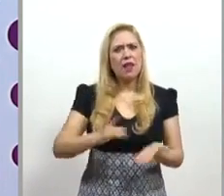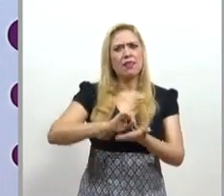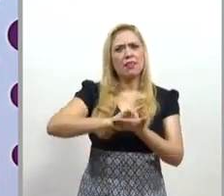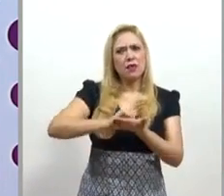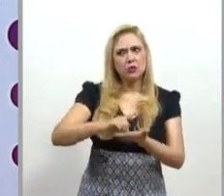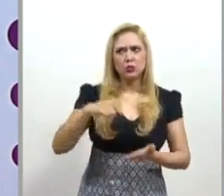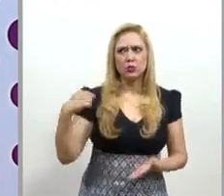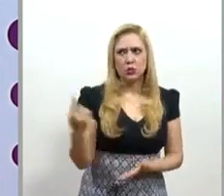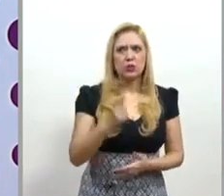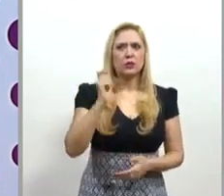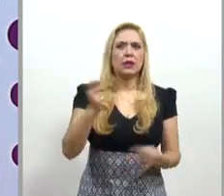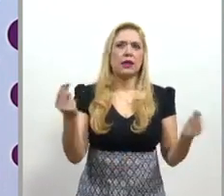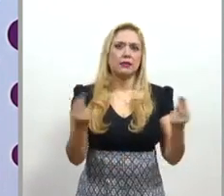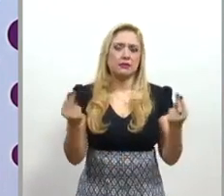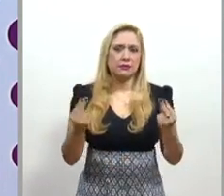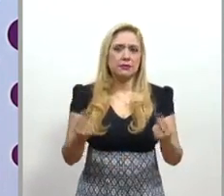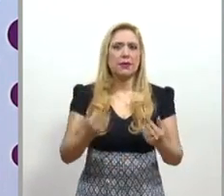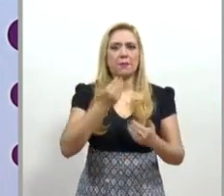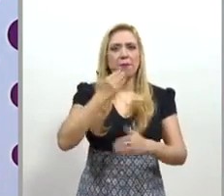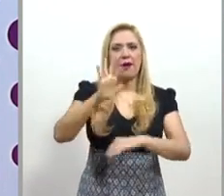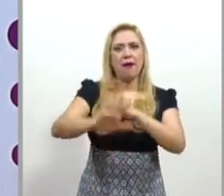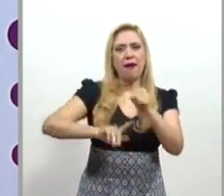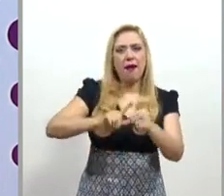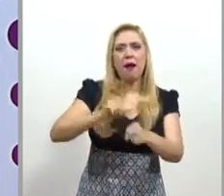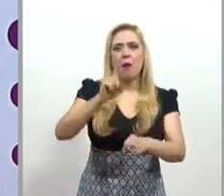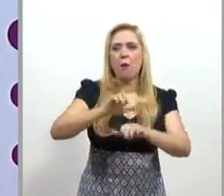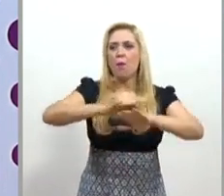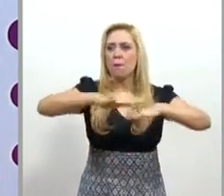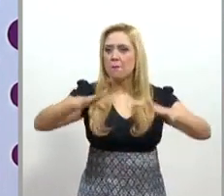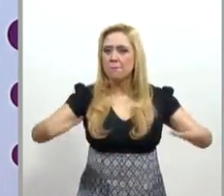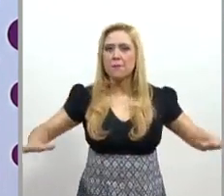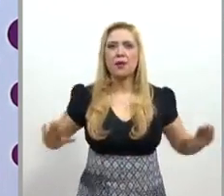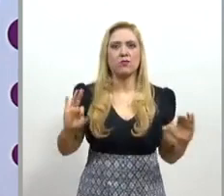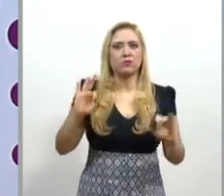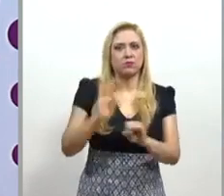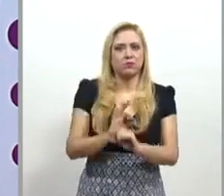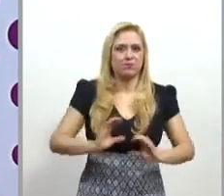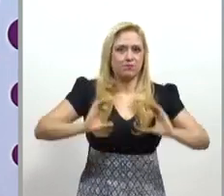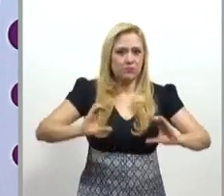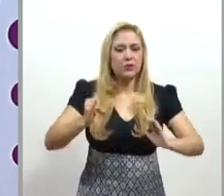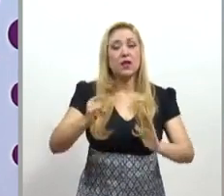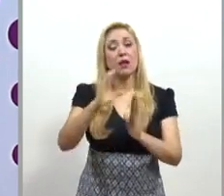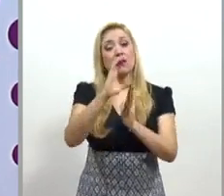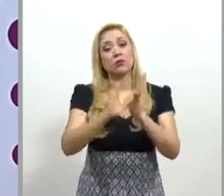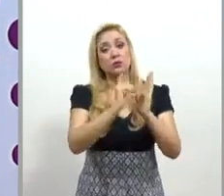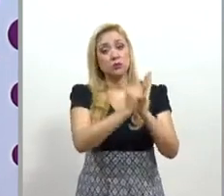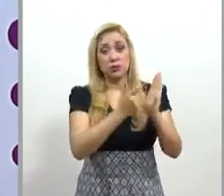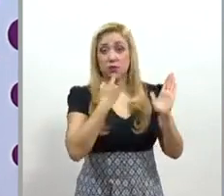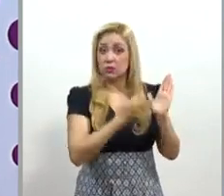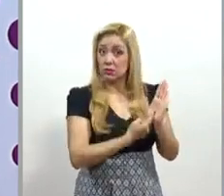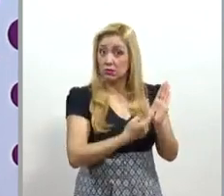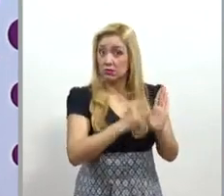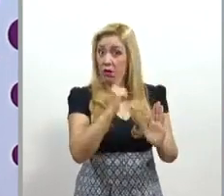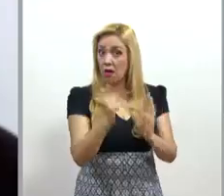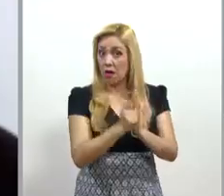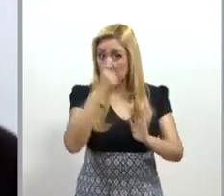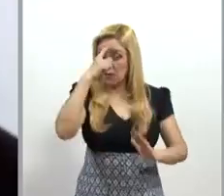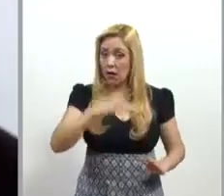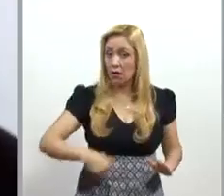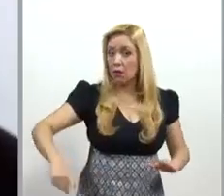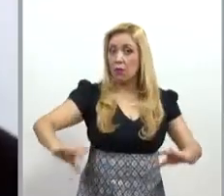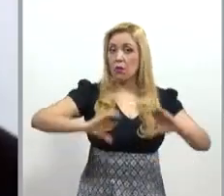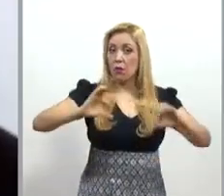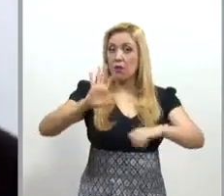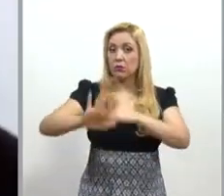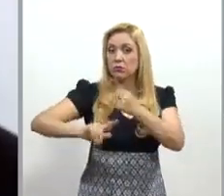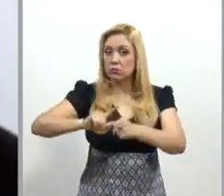platicar con una experta y dos expertos, también sobre constitucionalismo medioambiental. Y para eso tengo el gusto de presentar a Lina Muñoz